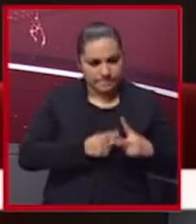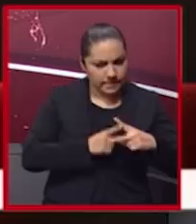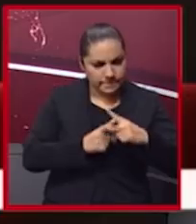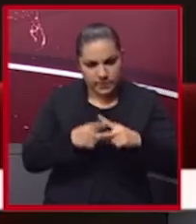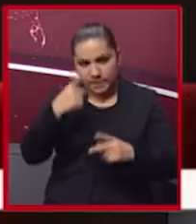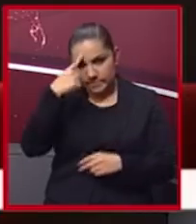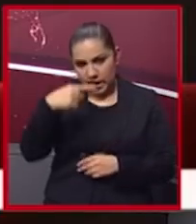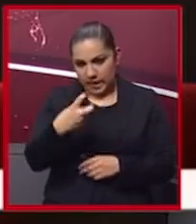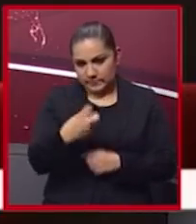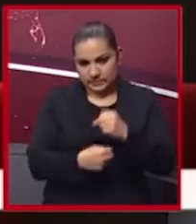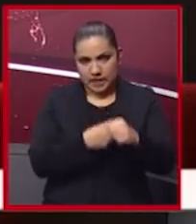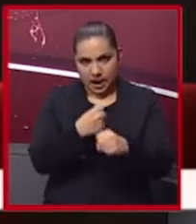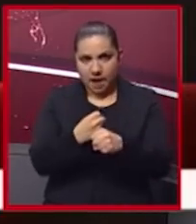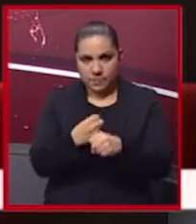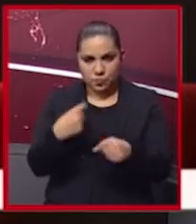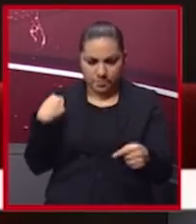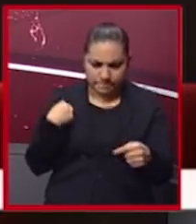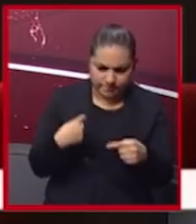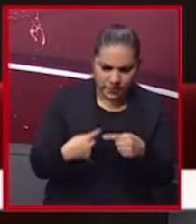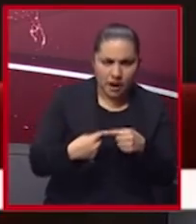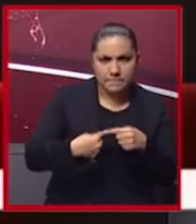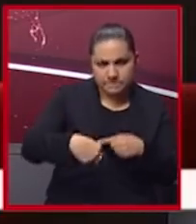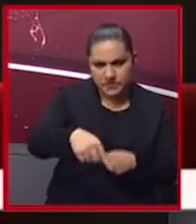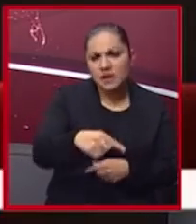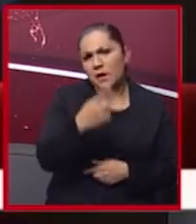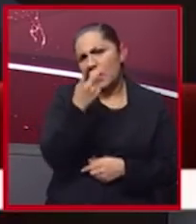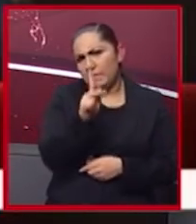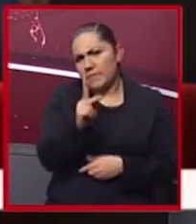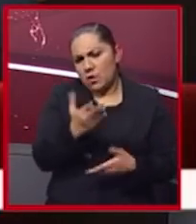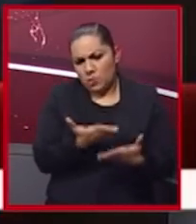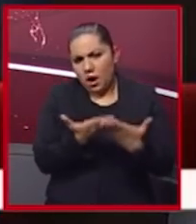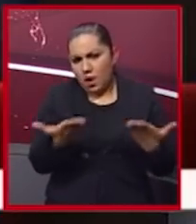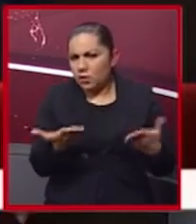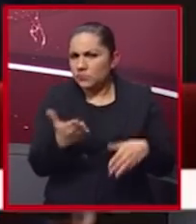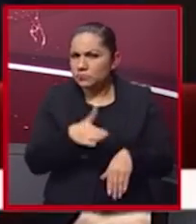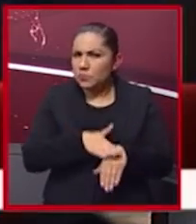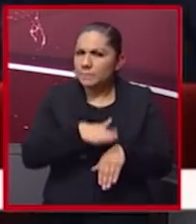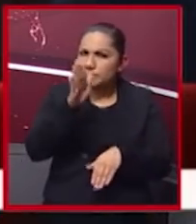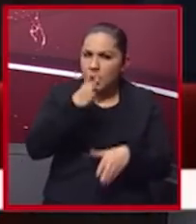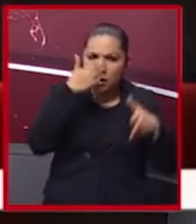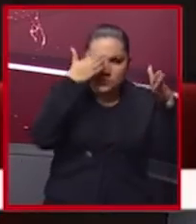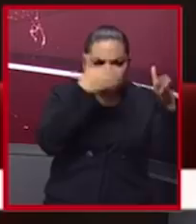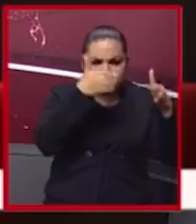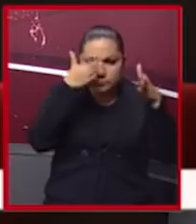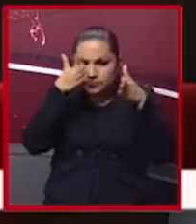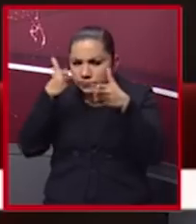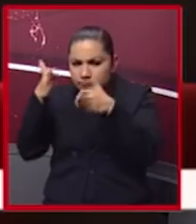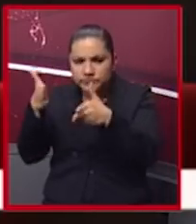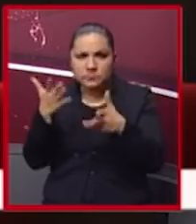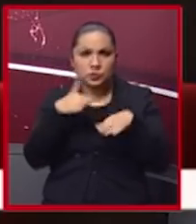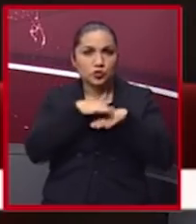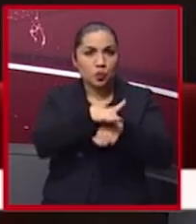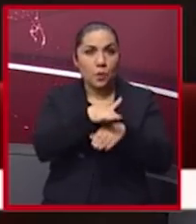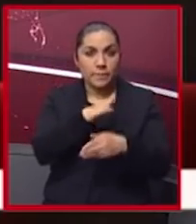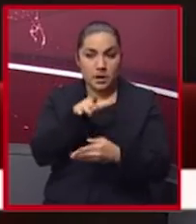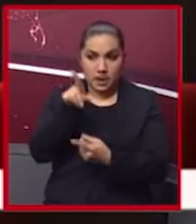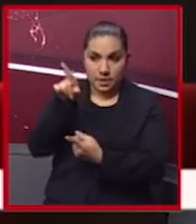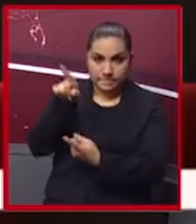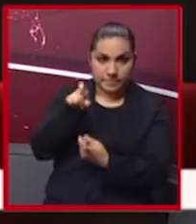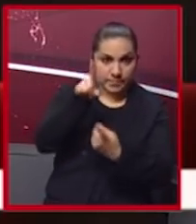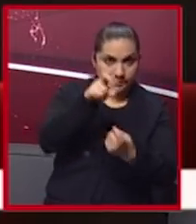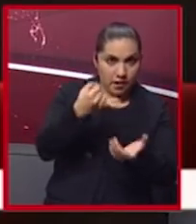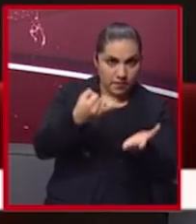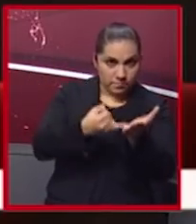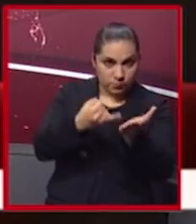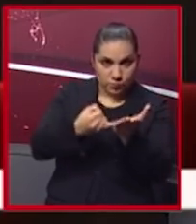momento, en este año. Pero sí vamos a poner un poquito más de énfasis en varias cosas en el caso de recaudación. La primera es,